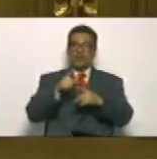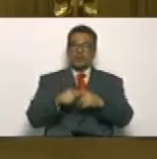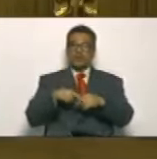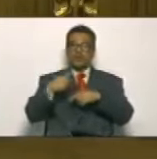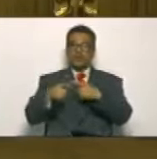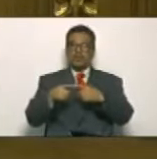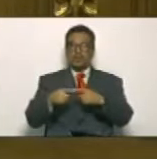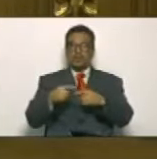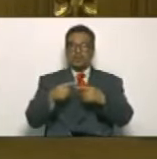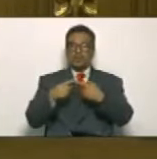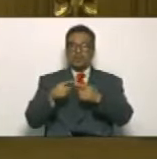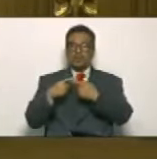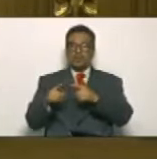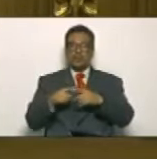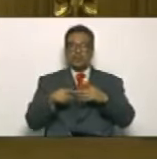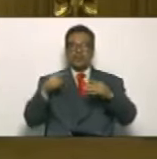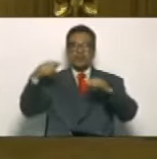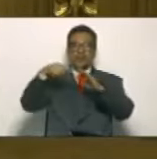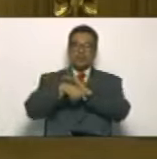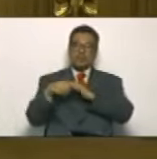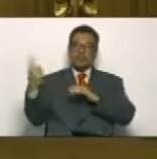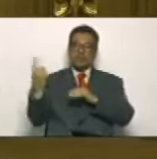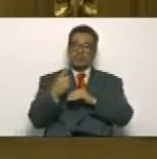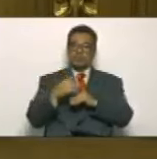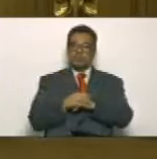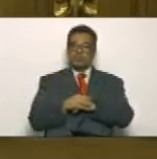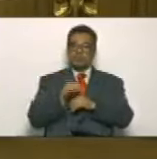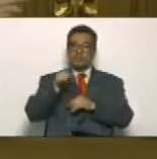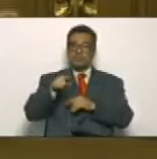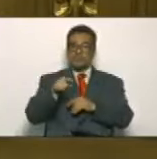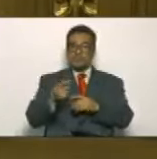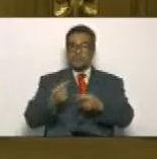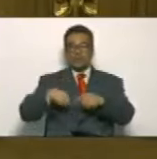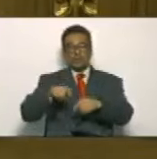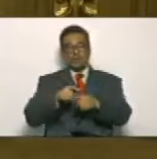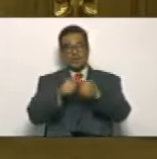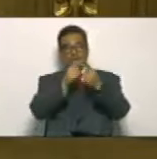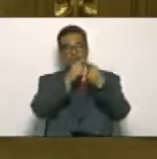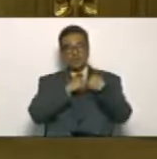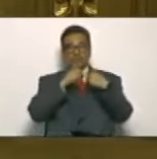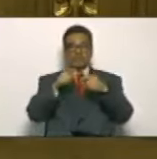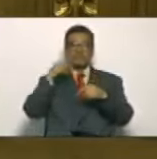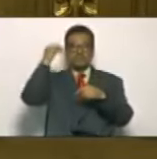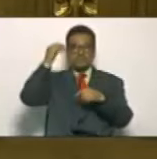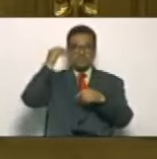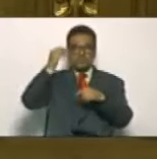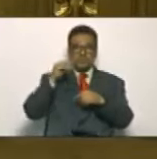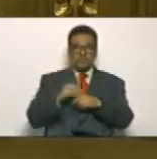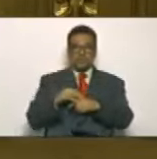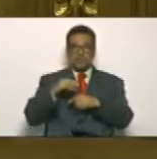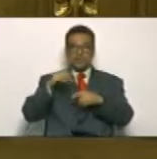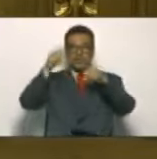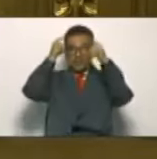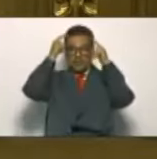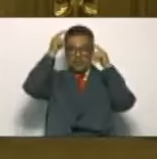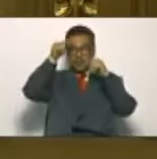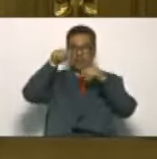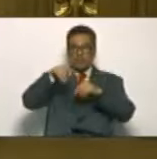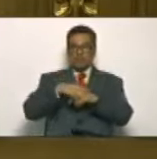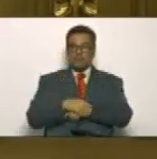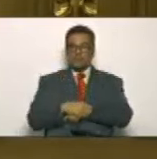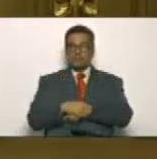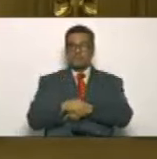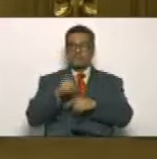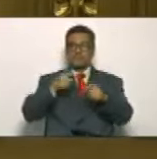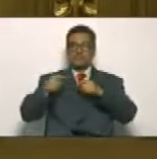antes de cualquier injerencia. Asumimos el pensamiento del comandante Hugo Chávez